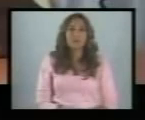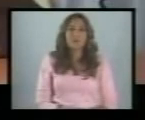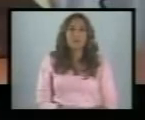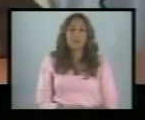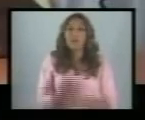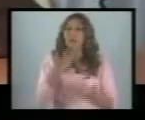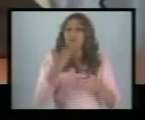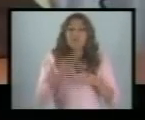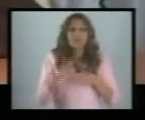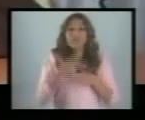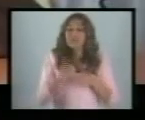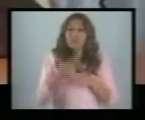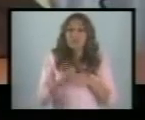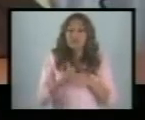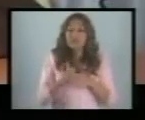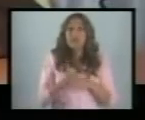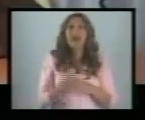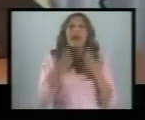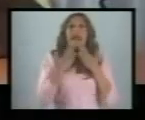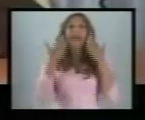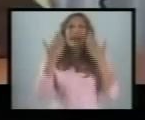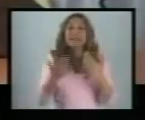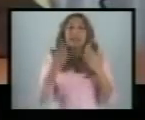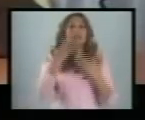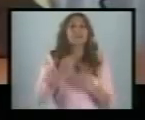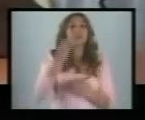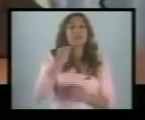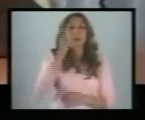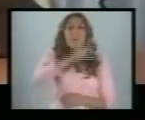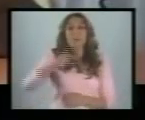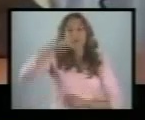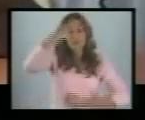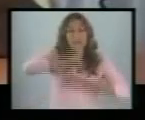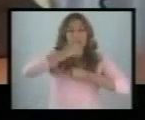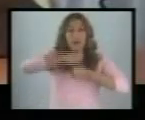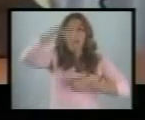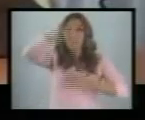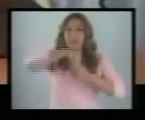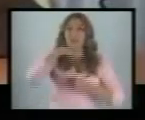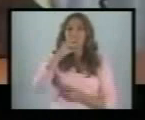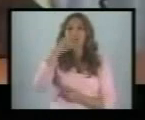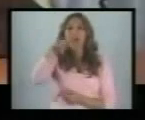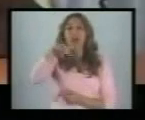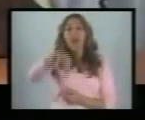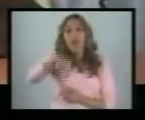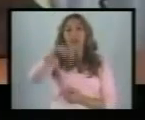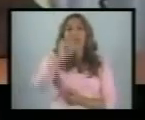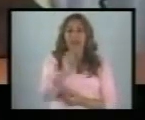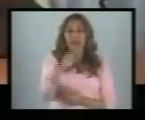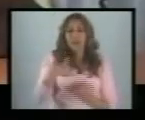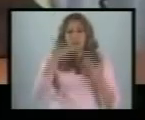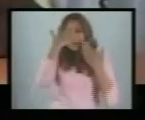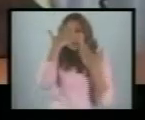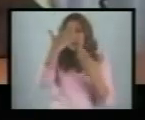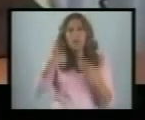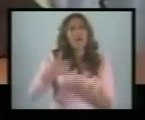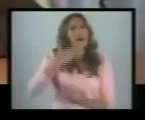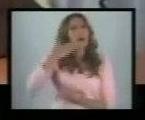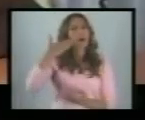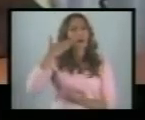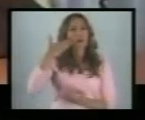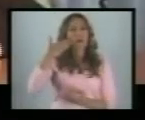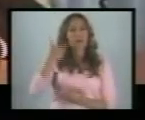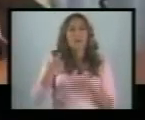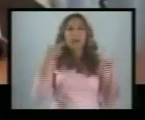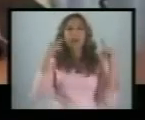No obstante, gracias a la experiencia de nuestros funcionarios y funcionarias, a quienes saludo con orgullo para